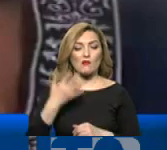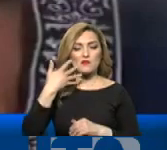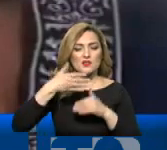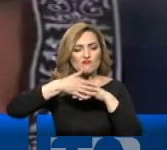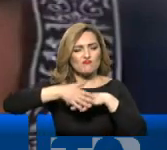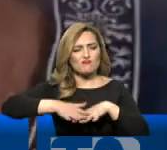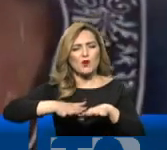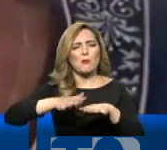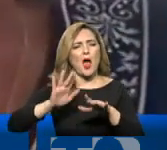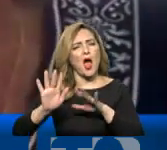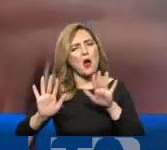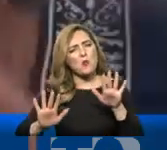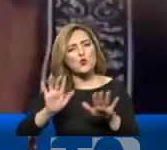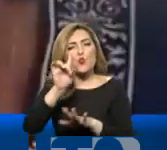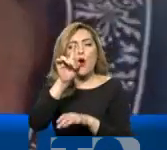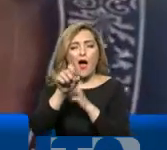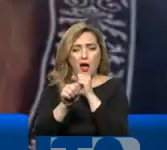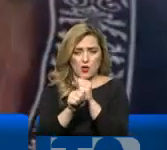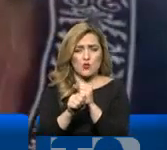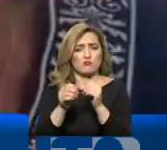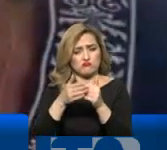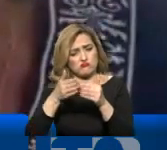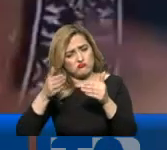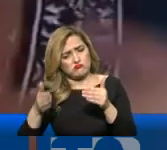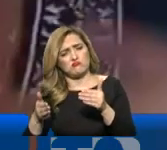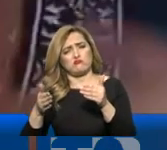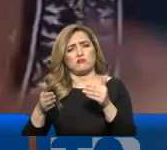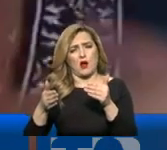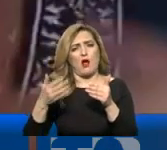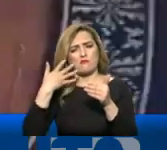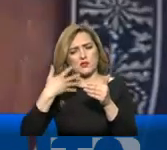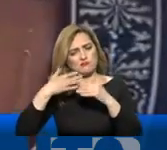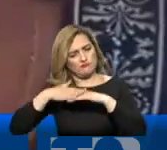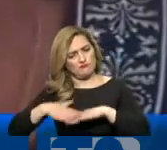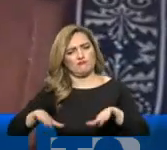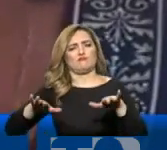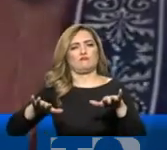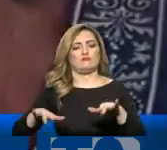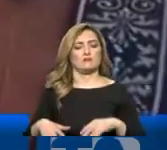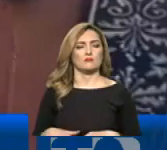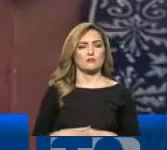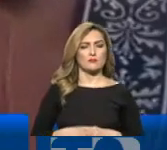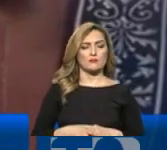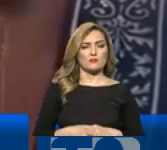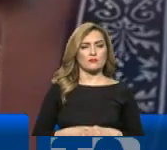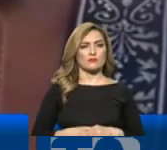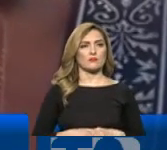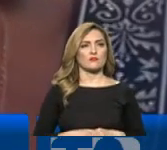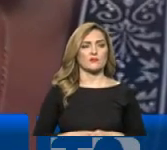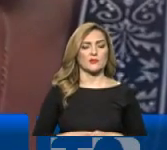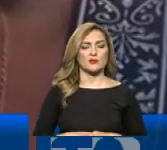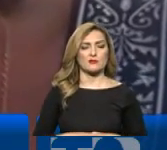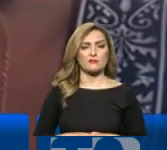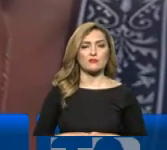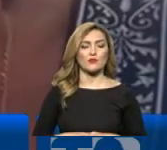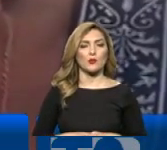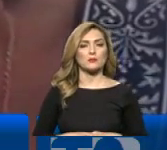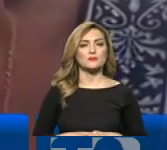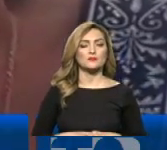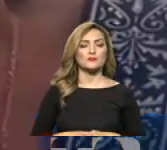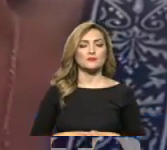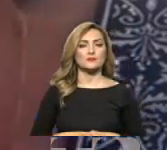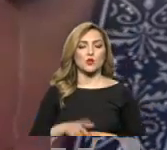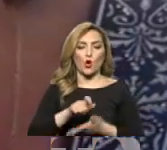caducidad de por lo menos un año, es decir, caducar hasta un año después de la fecha de compra